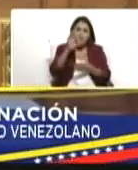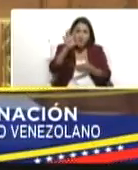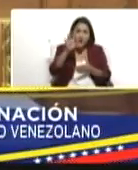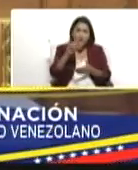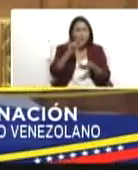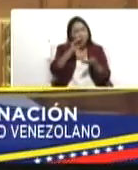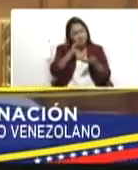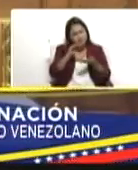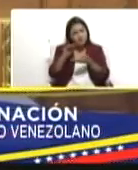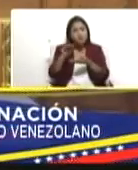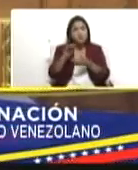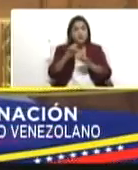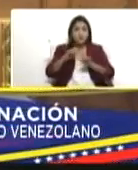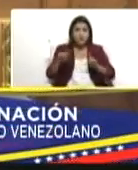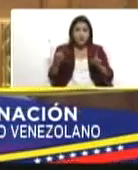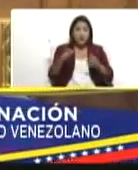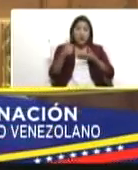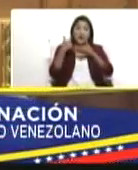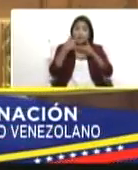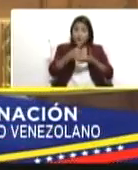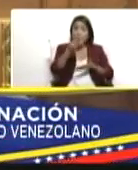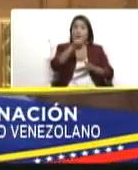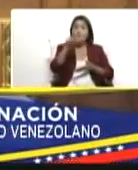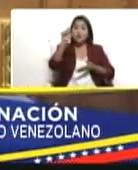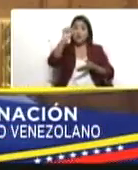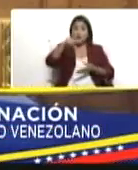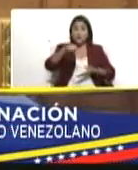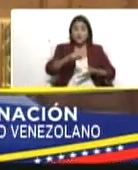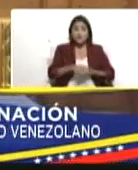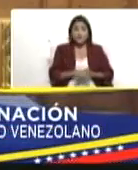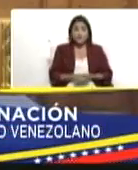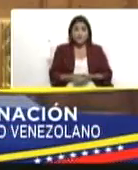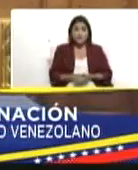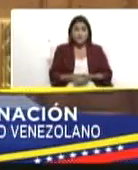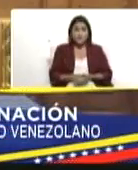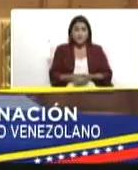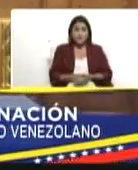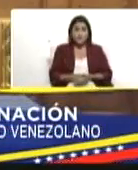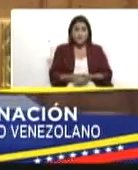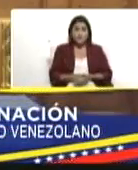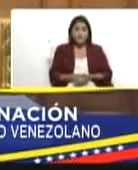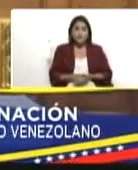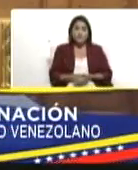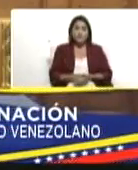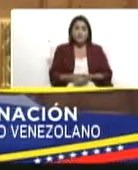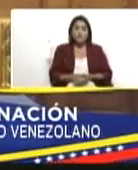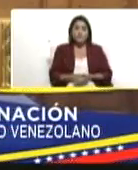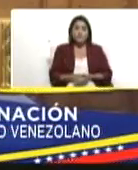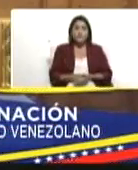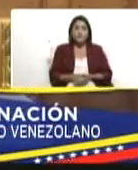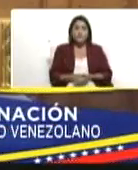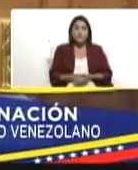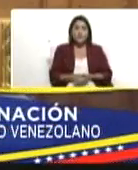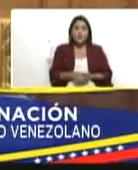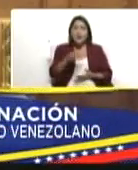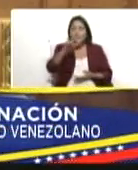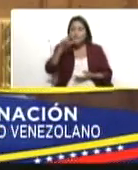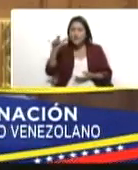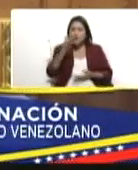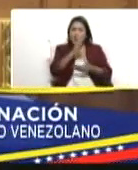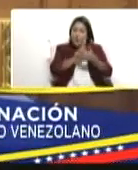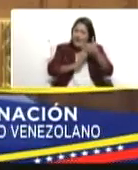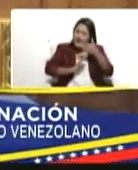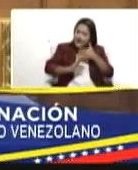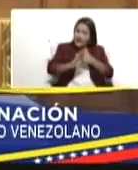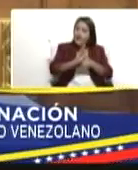modestas pero que salvan la patria a los más Humildes les salvan la patria cuando Pin Pin Pin Pin te